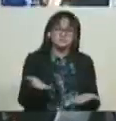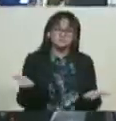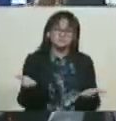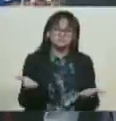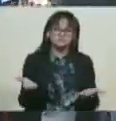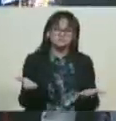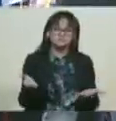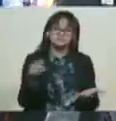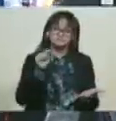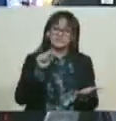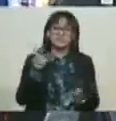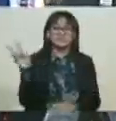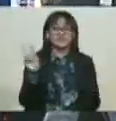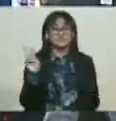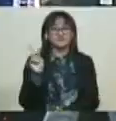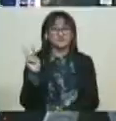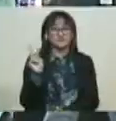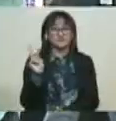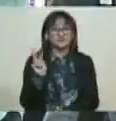venezuela